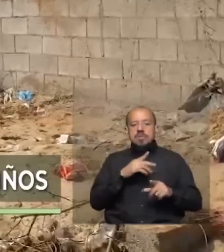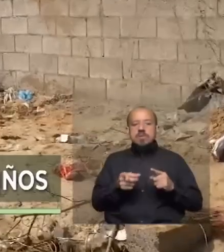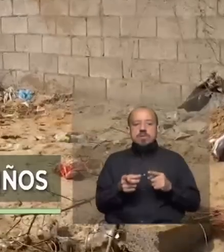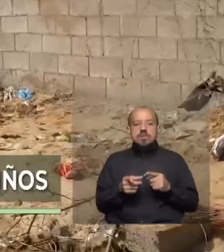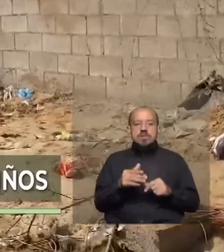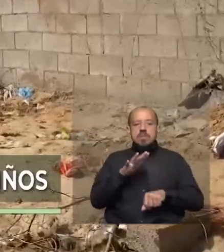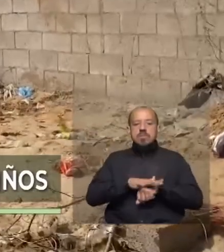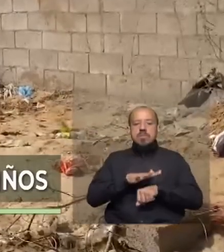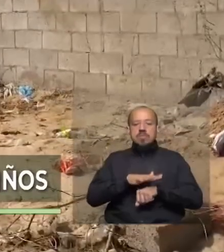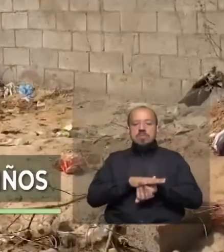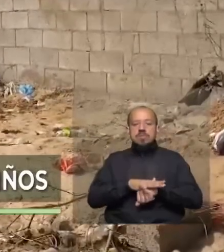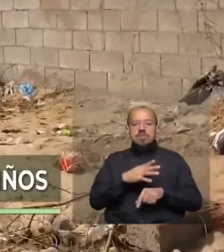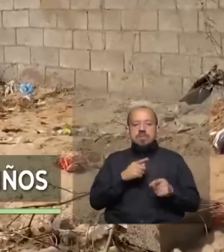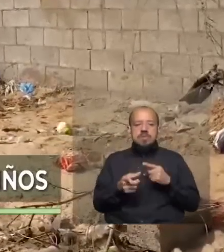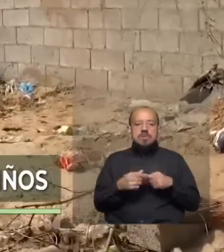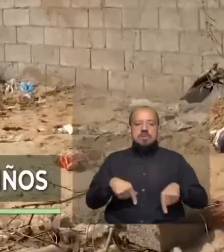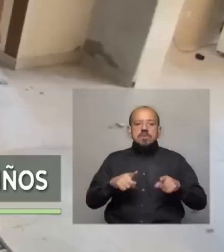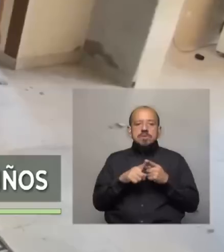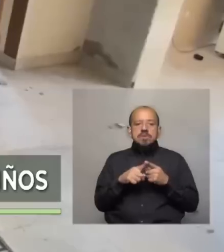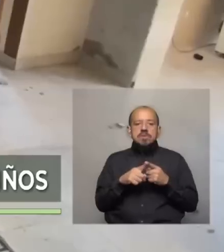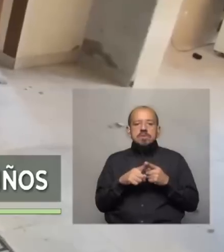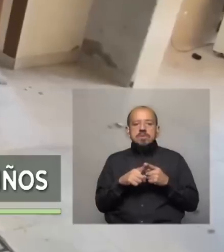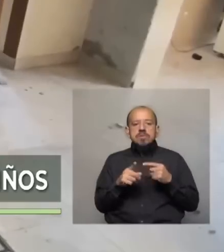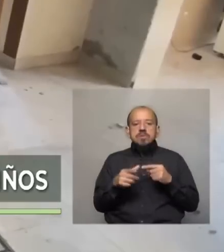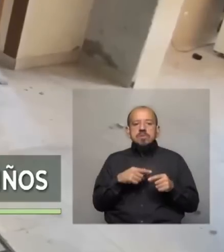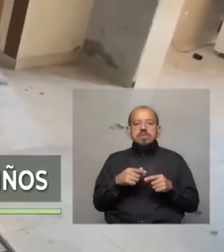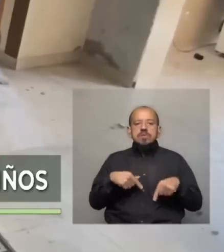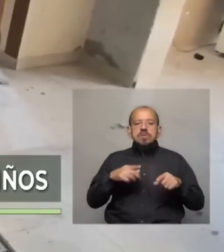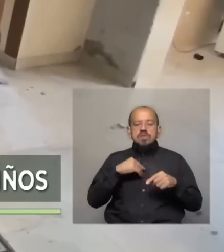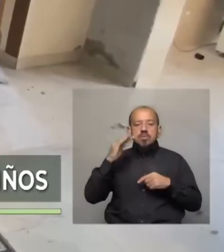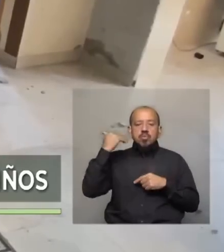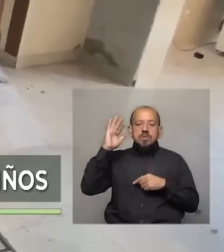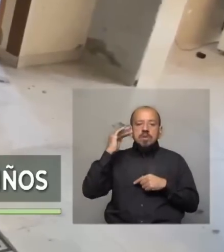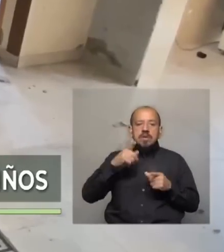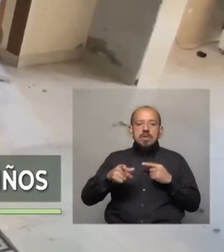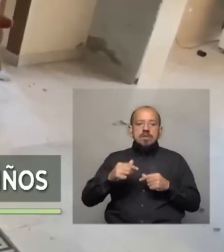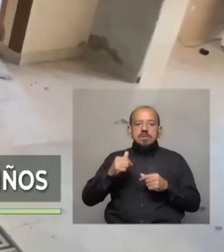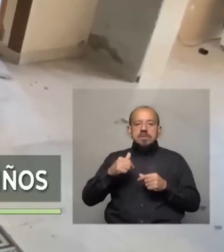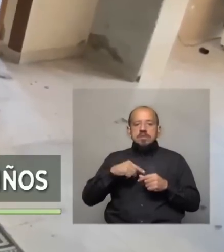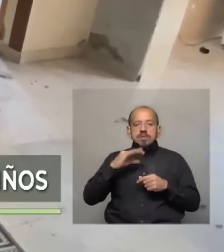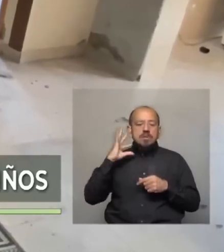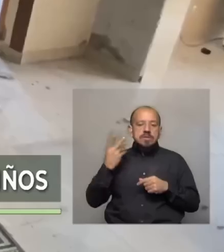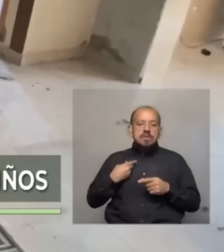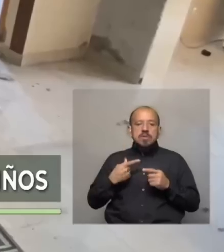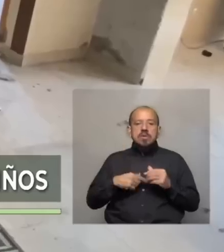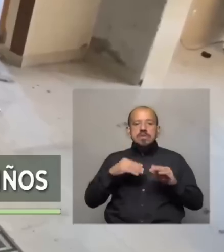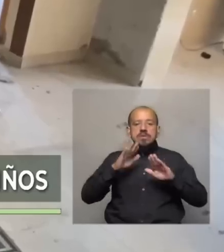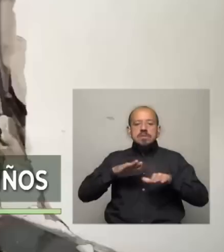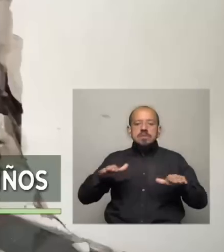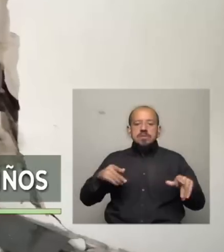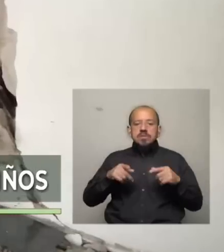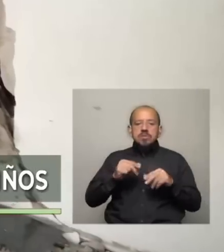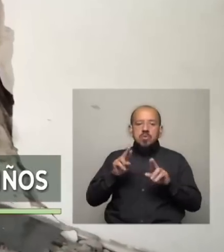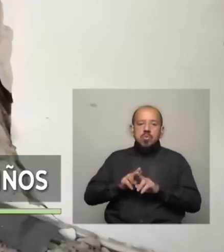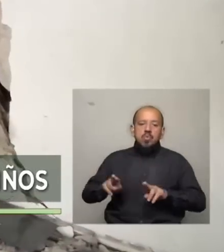hasta el momento se contabilizan las de varios civiles según aseguran autoridades palestinas incluidos niños la relatora especial